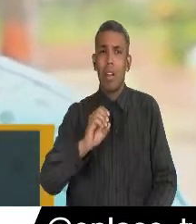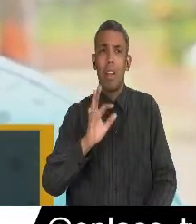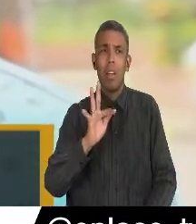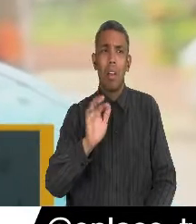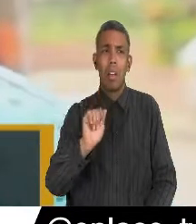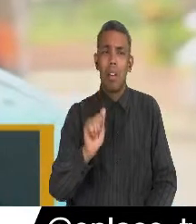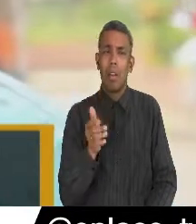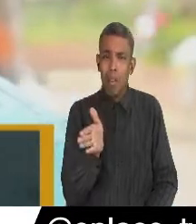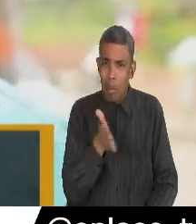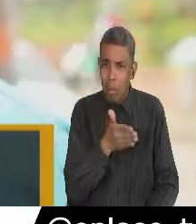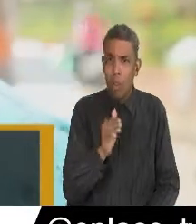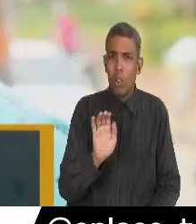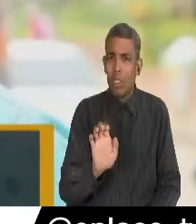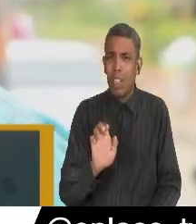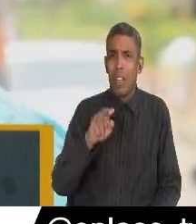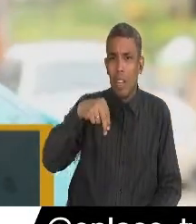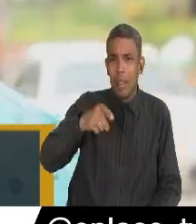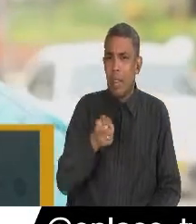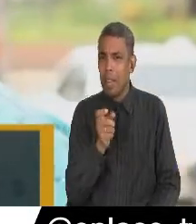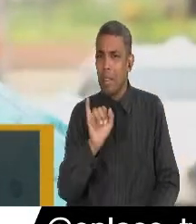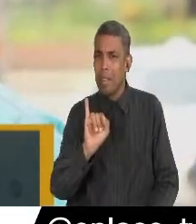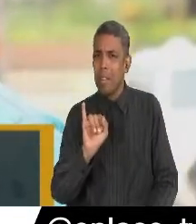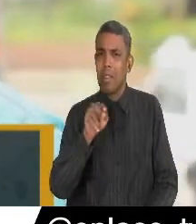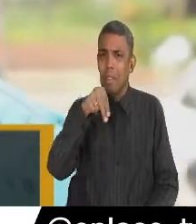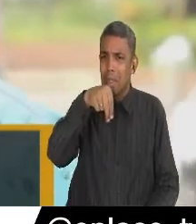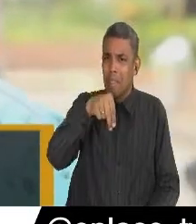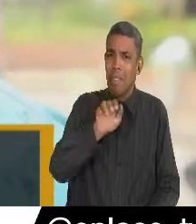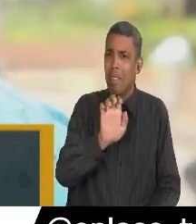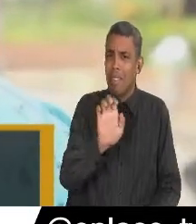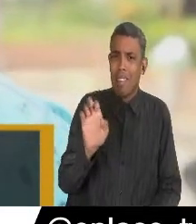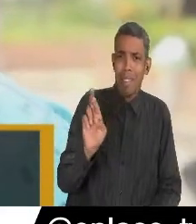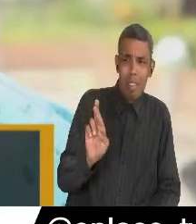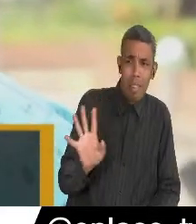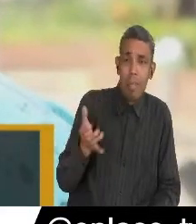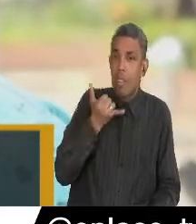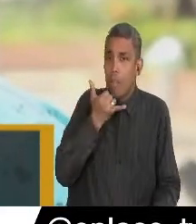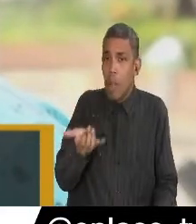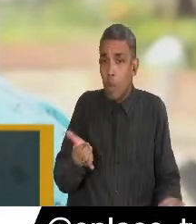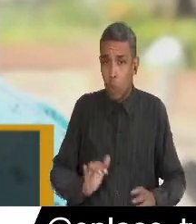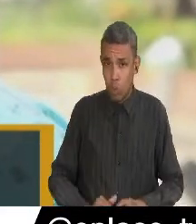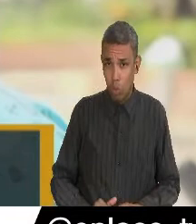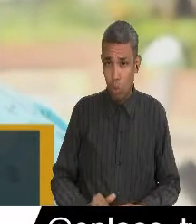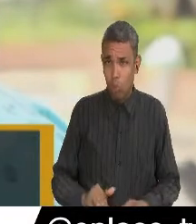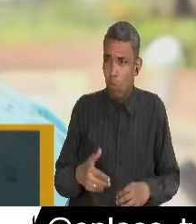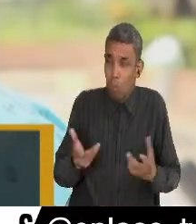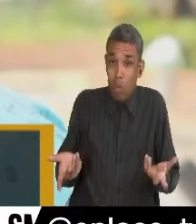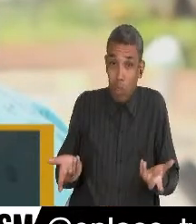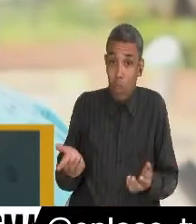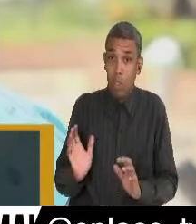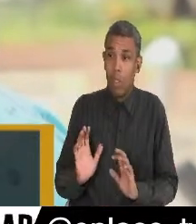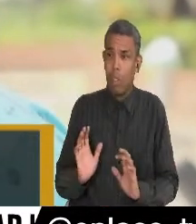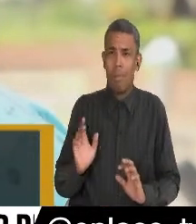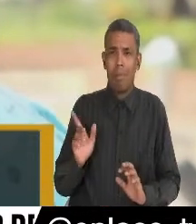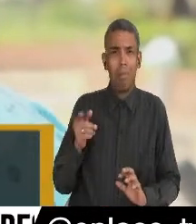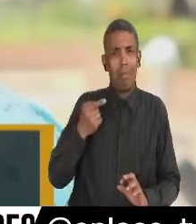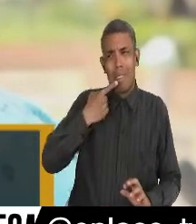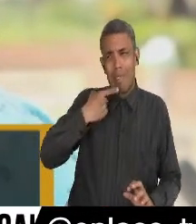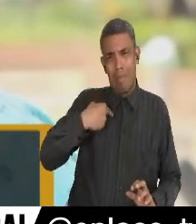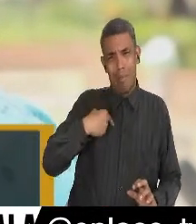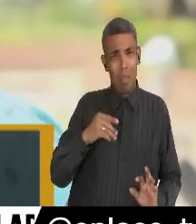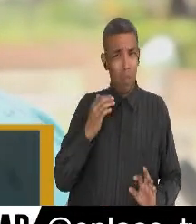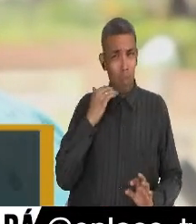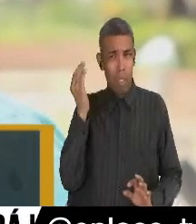del empleo, nadie nos da razón qué va a suceder. Se oye por la voz del tubo de que Mota Engil va a parar los contratos. Queremos saber qué va a